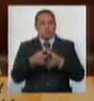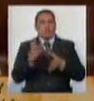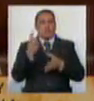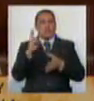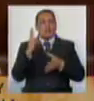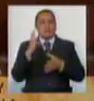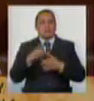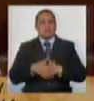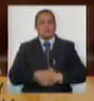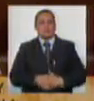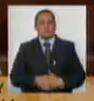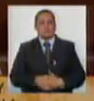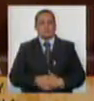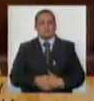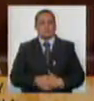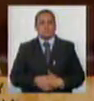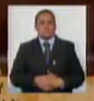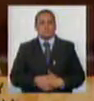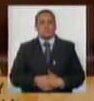organización criminal.